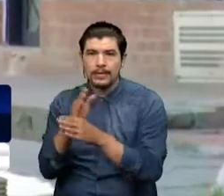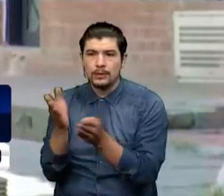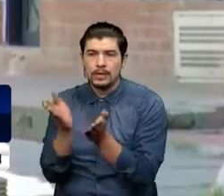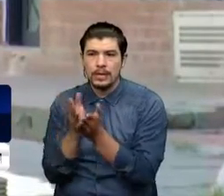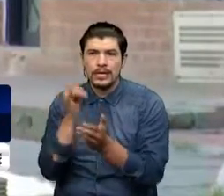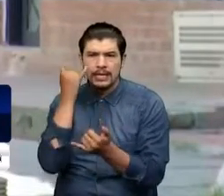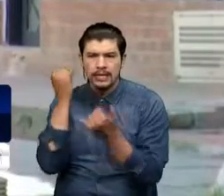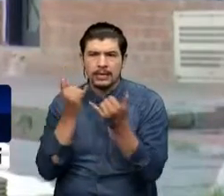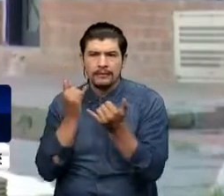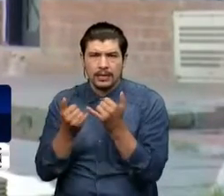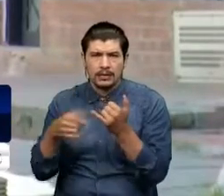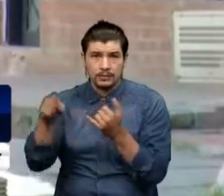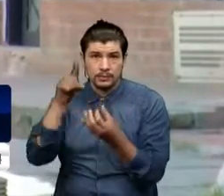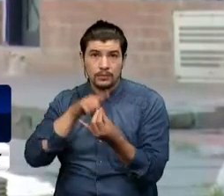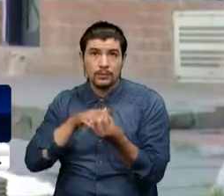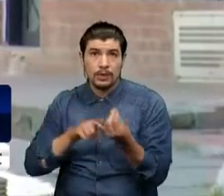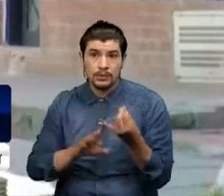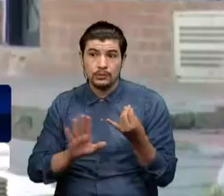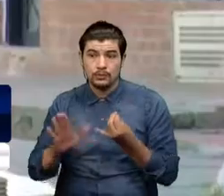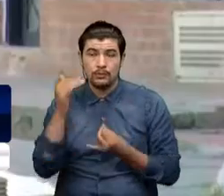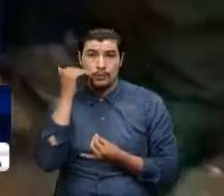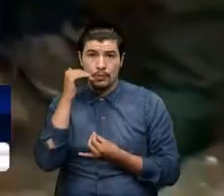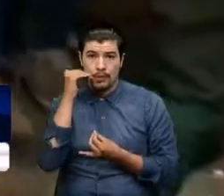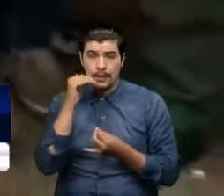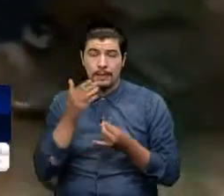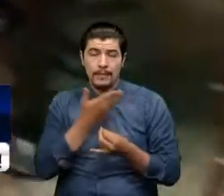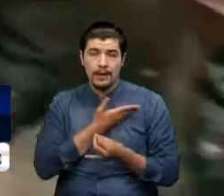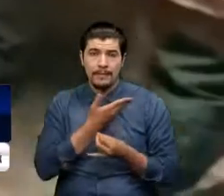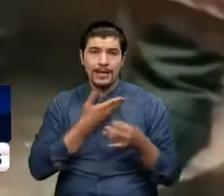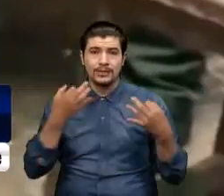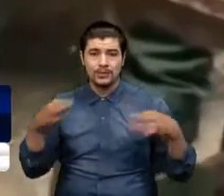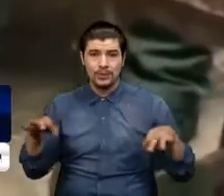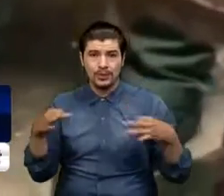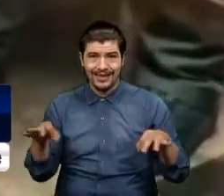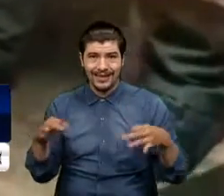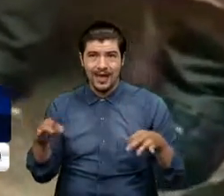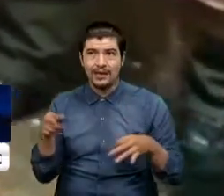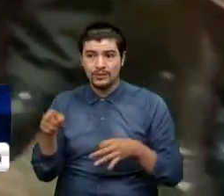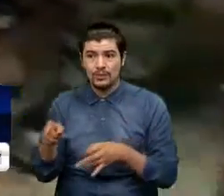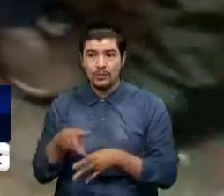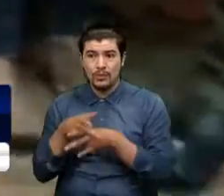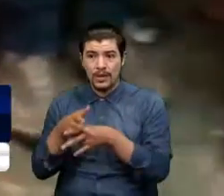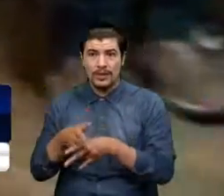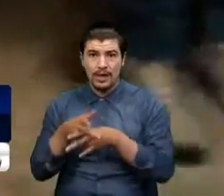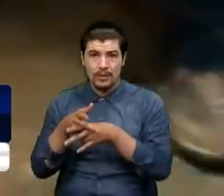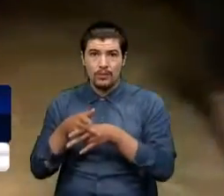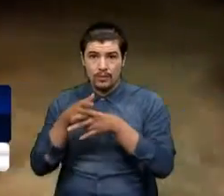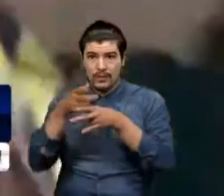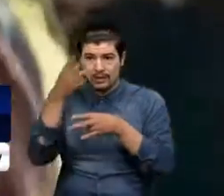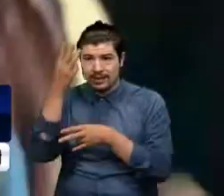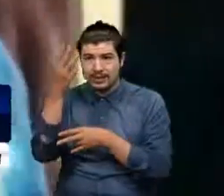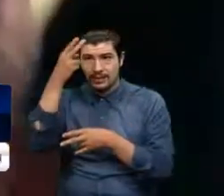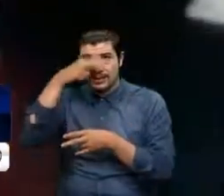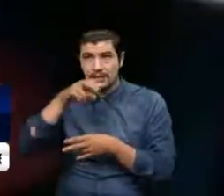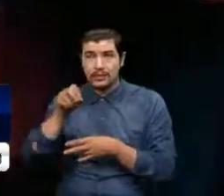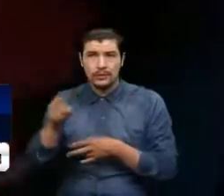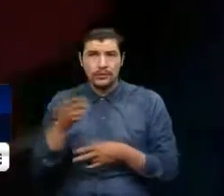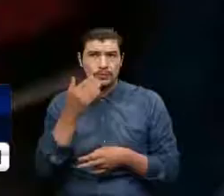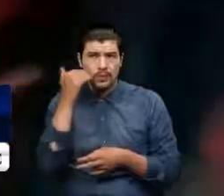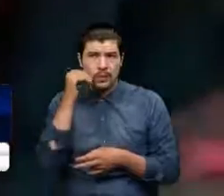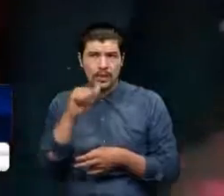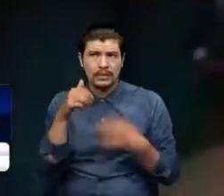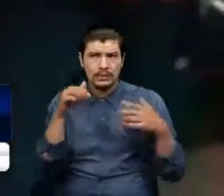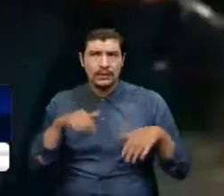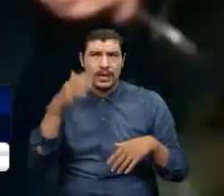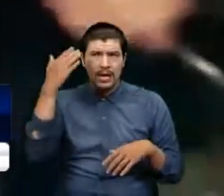este caso en el que esta mujer, que es madre soltera y que está al cuidado de sus tres pequeños hijos, estaba en una situación bastante difícil. Este era el